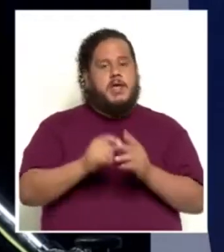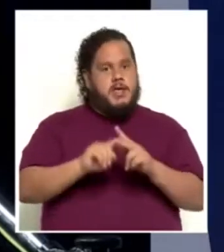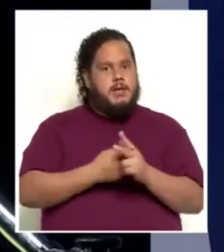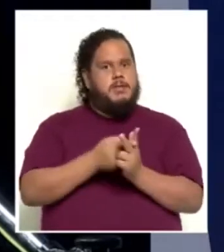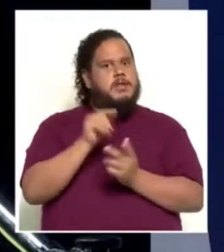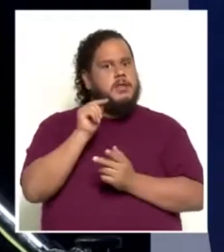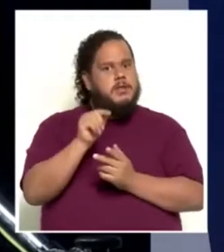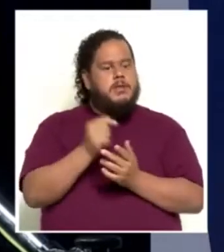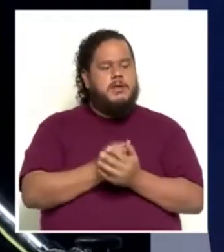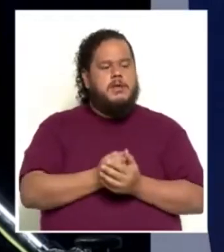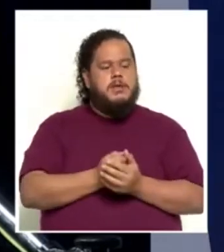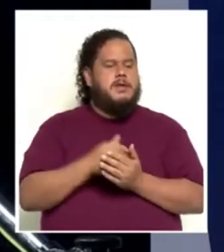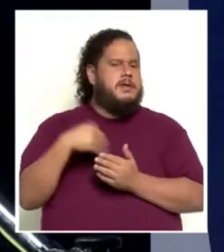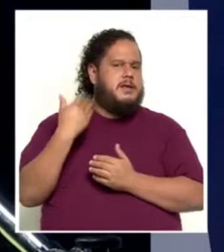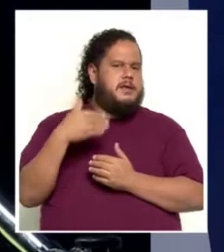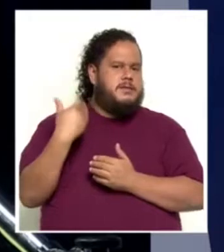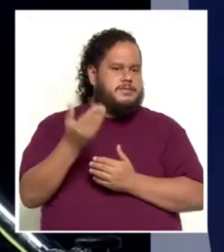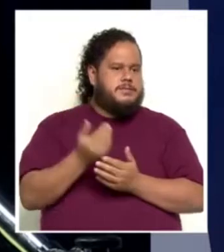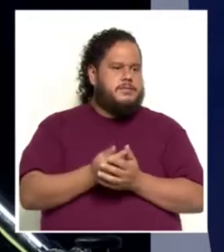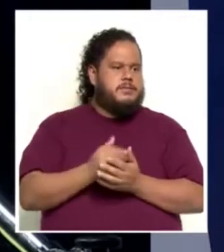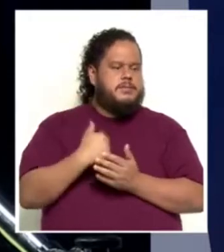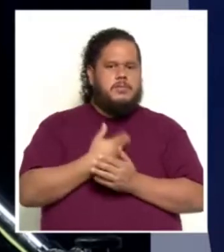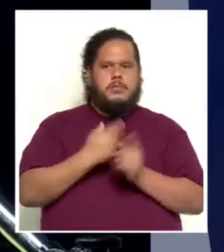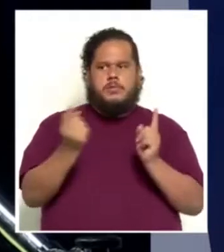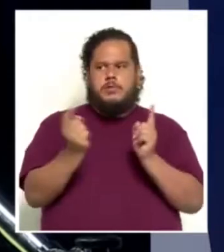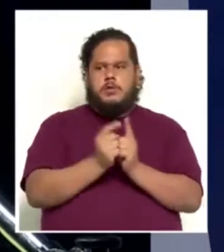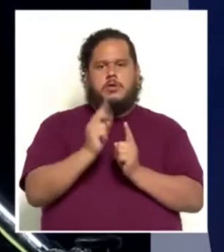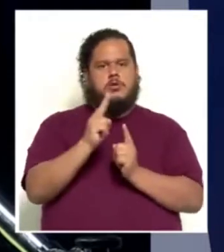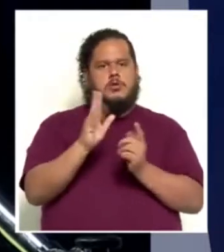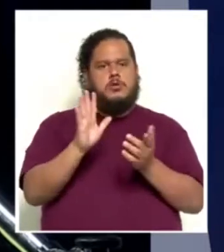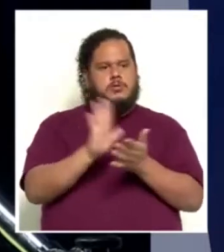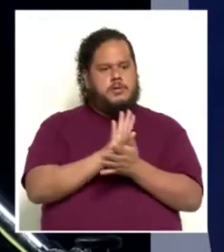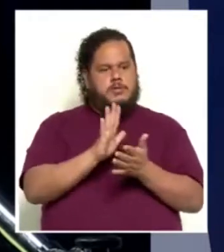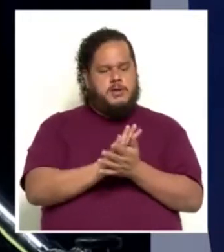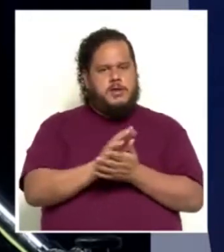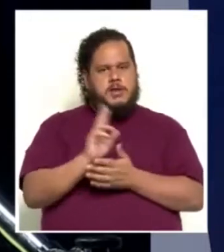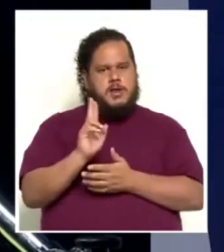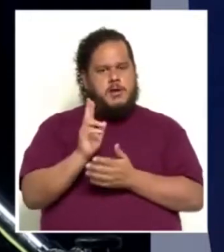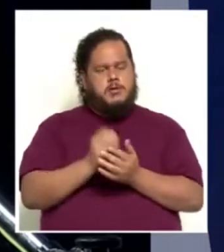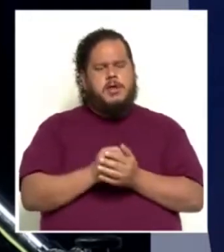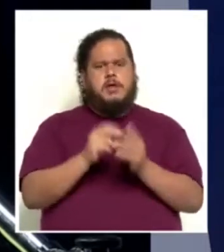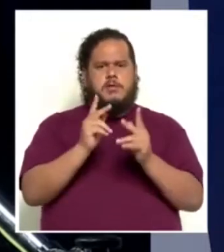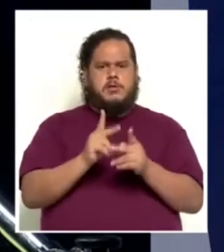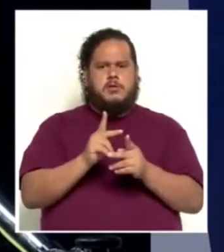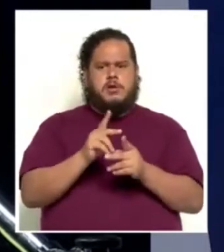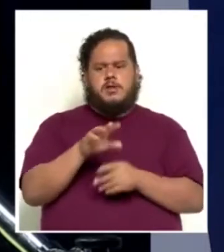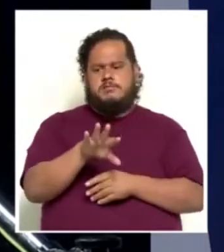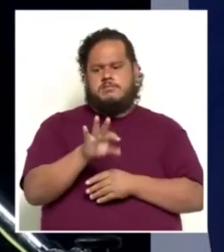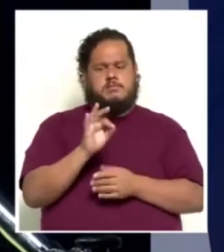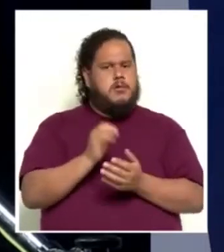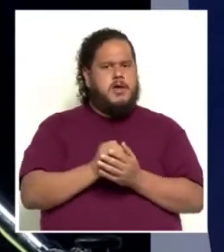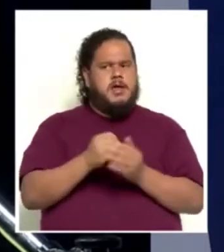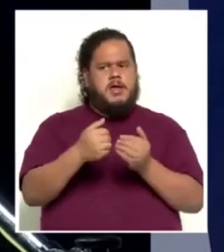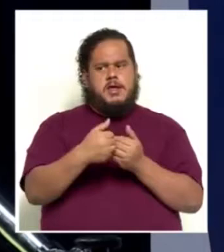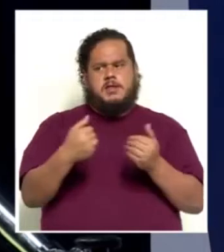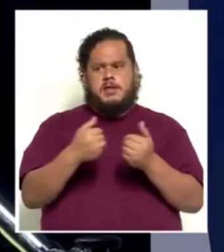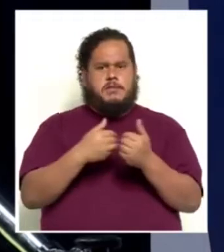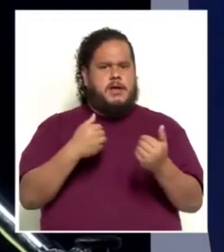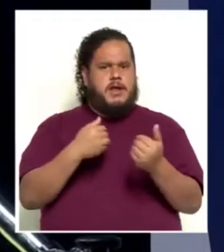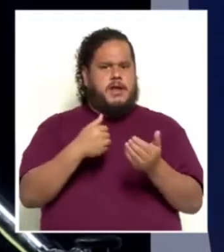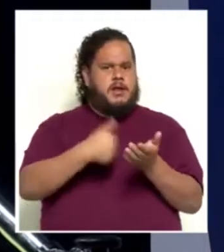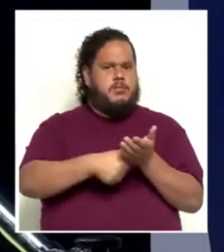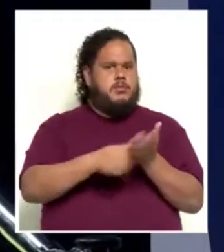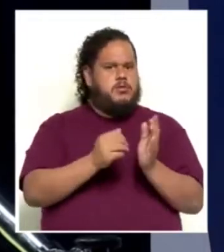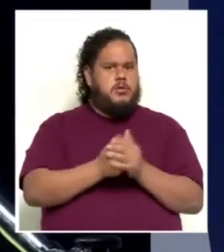ahí, luego nos encontramos dos papeletas en la urna, personas escogen separar el voto y dar